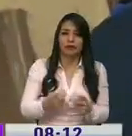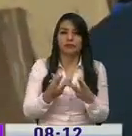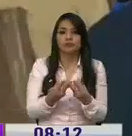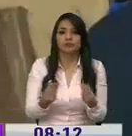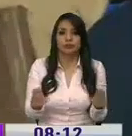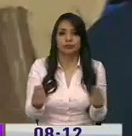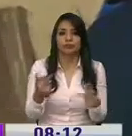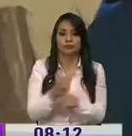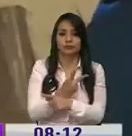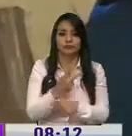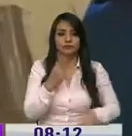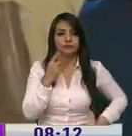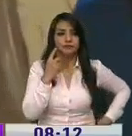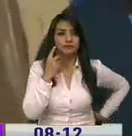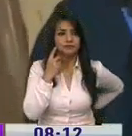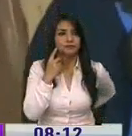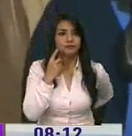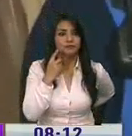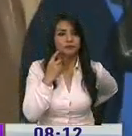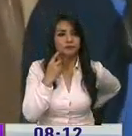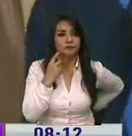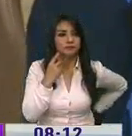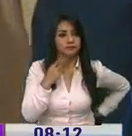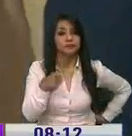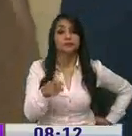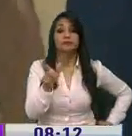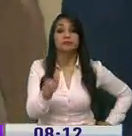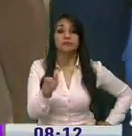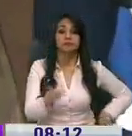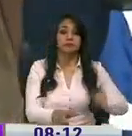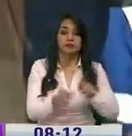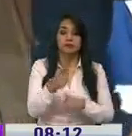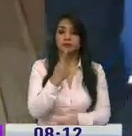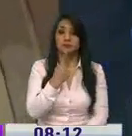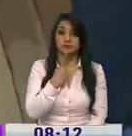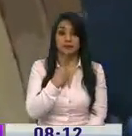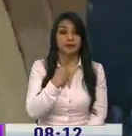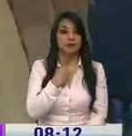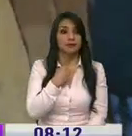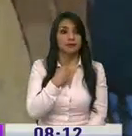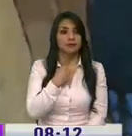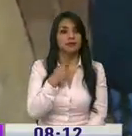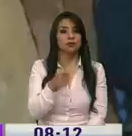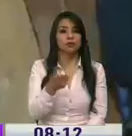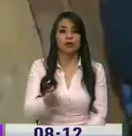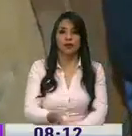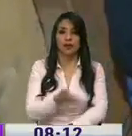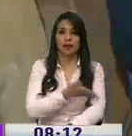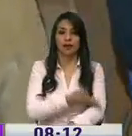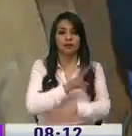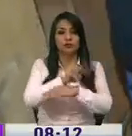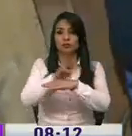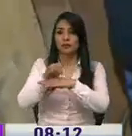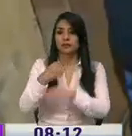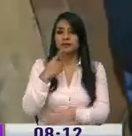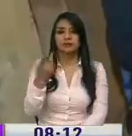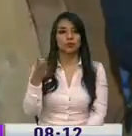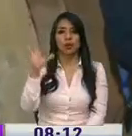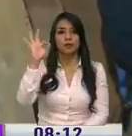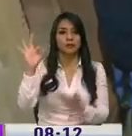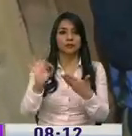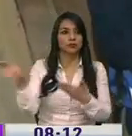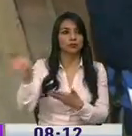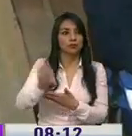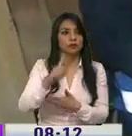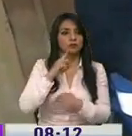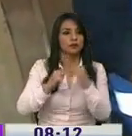riesgo que está sucediendo una de las cosas que nos decían los moradores del sector es que ustedes habían llegado y habían dicho que no hay presupuesto